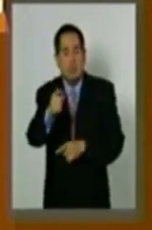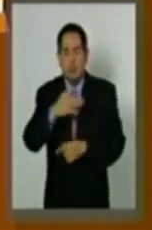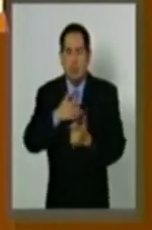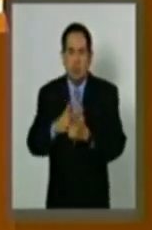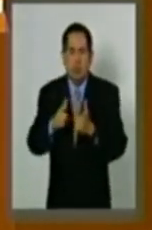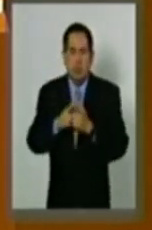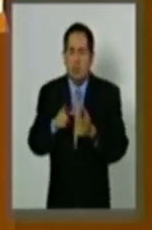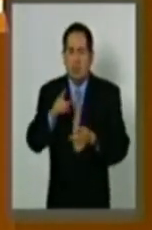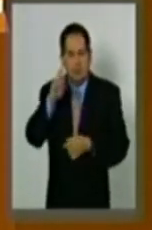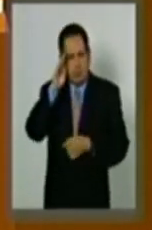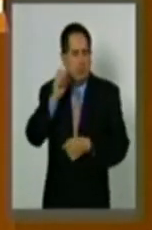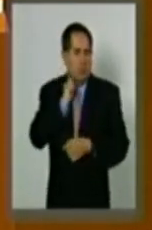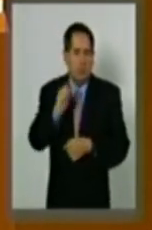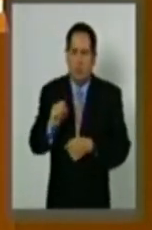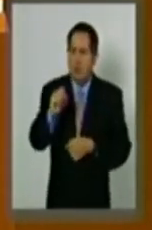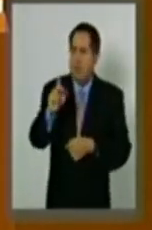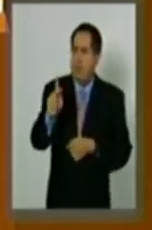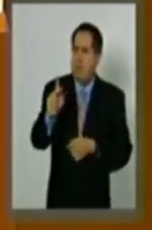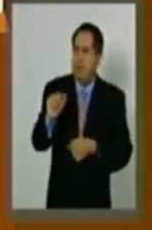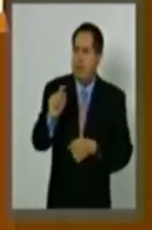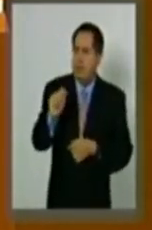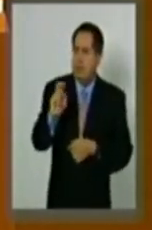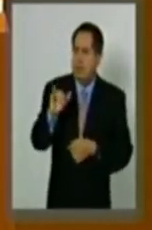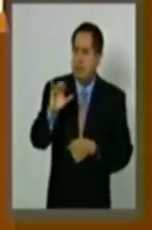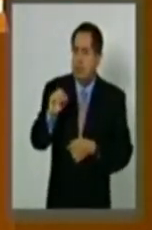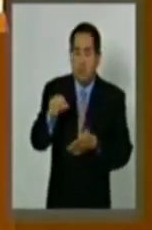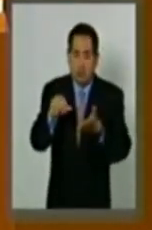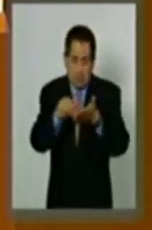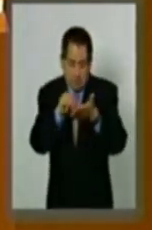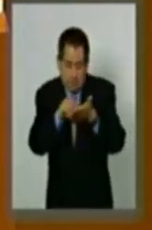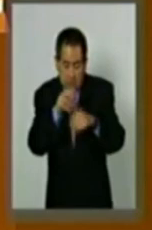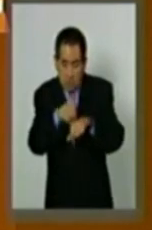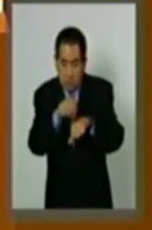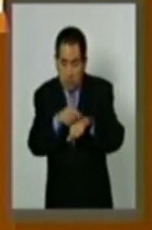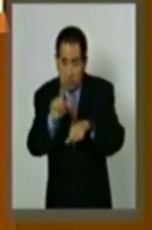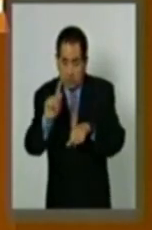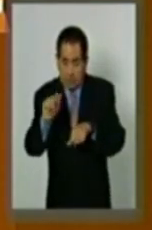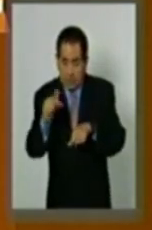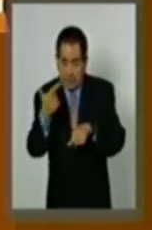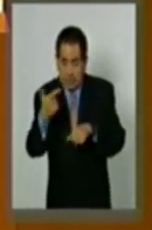el senador Patricio Martínez, el día de ayer, en la página 77,